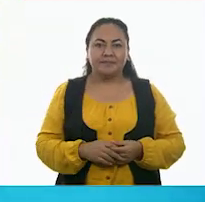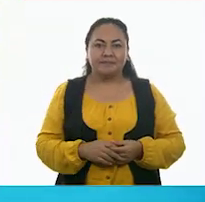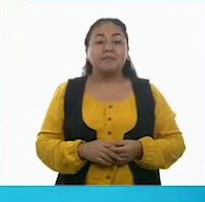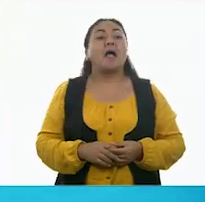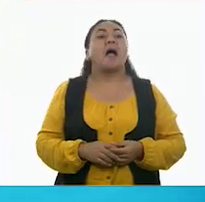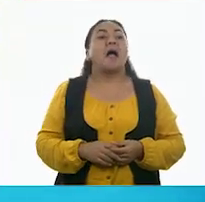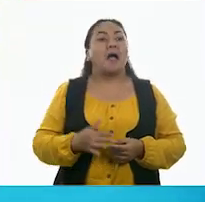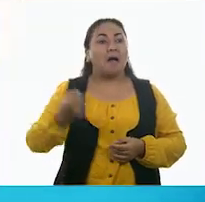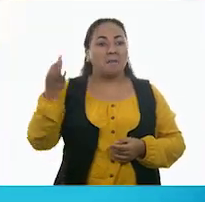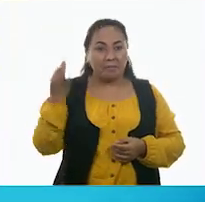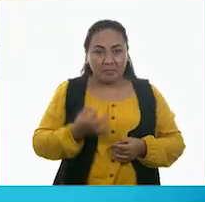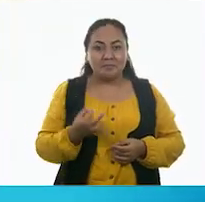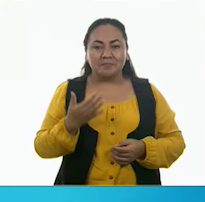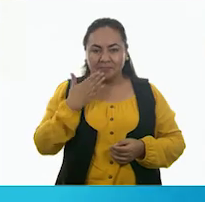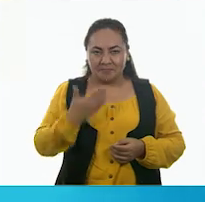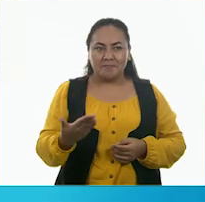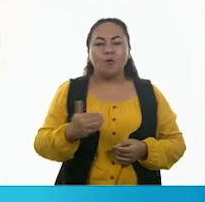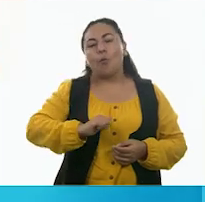Muy bien.